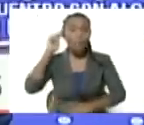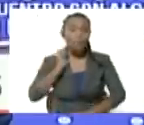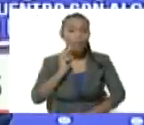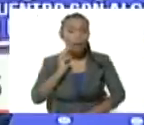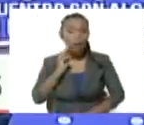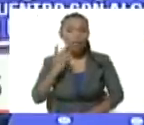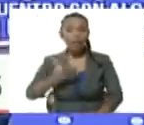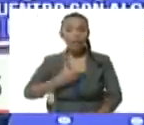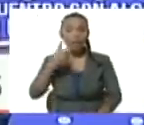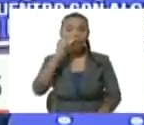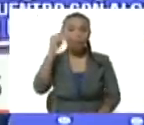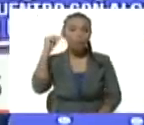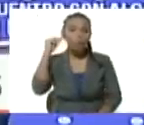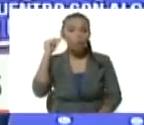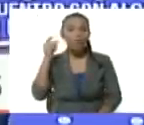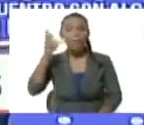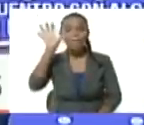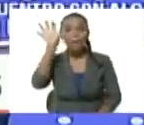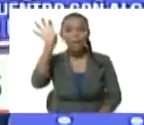país.